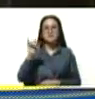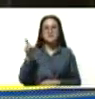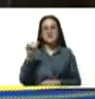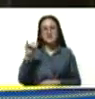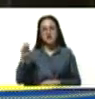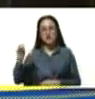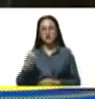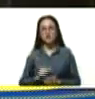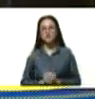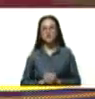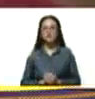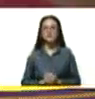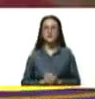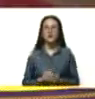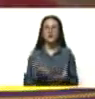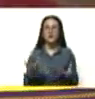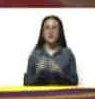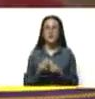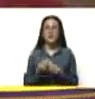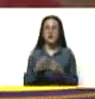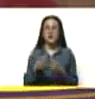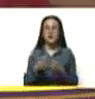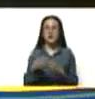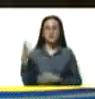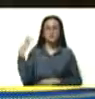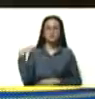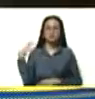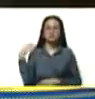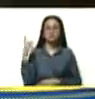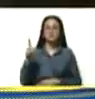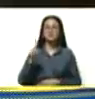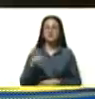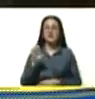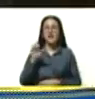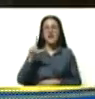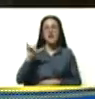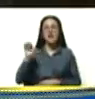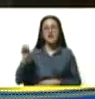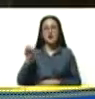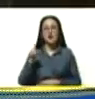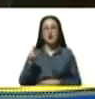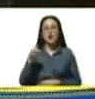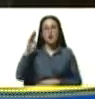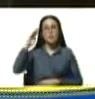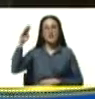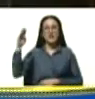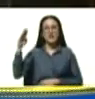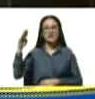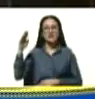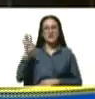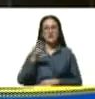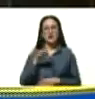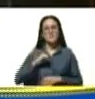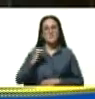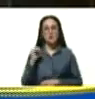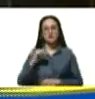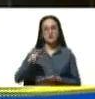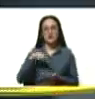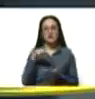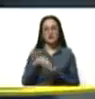vino acompañado del mayor general Elio Estrada Paredes, comandante general de la Policía